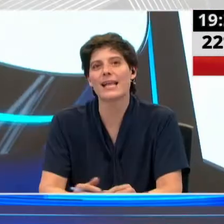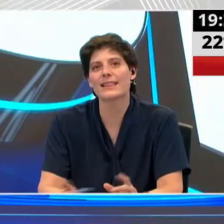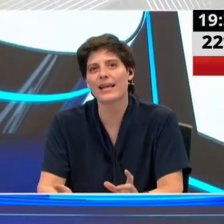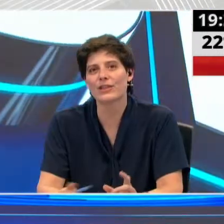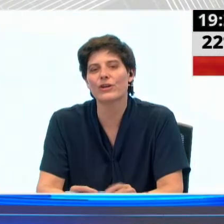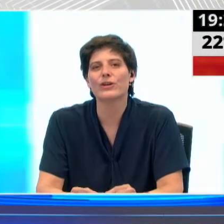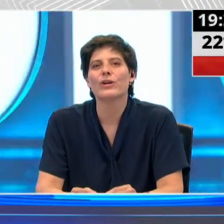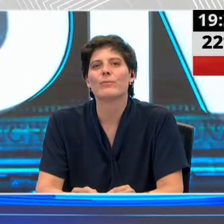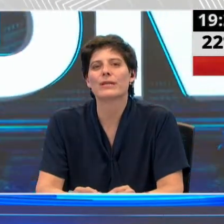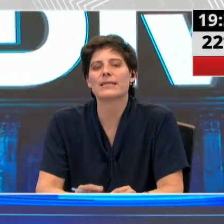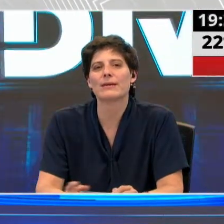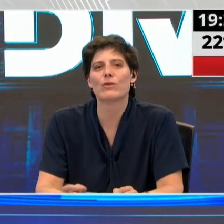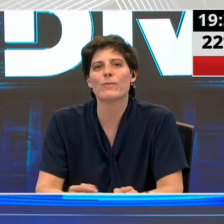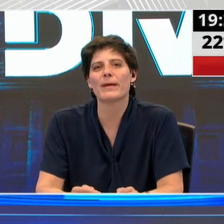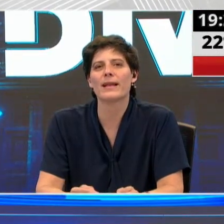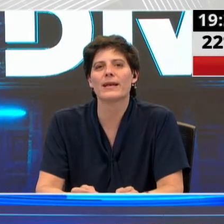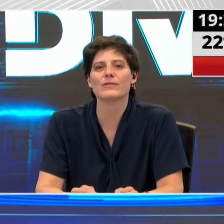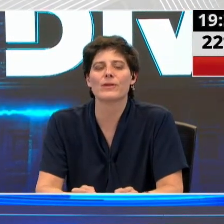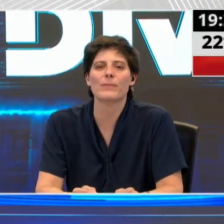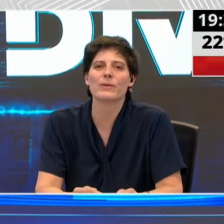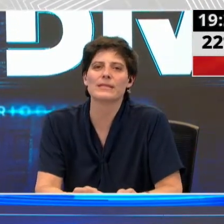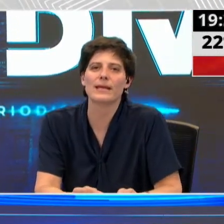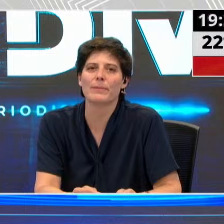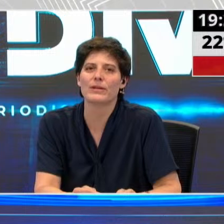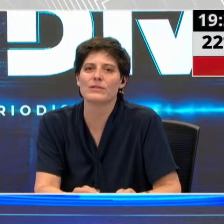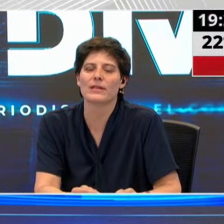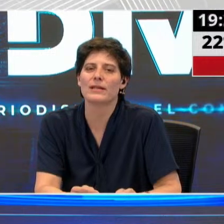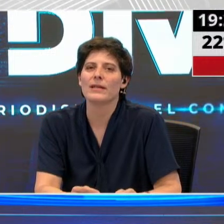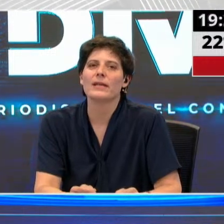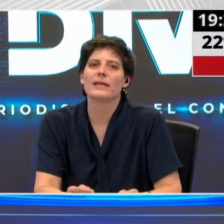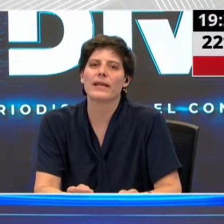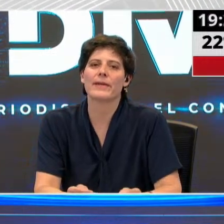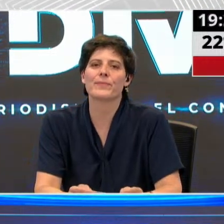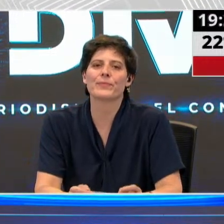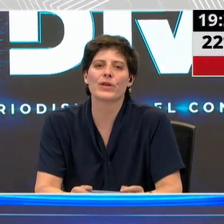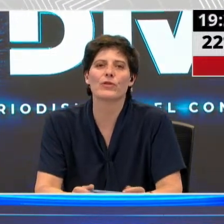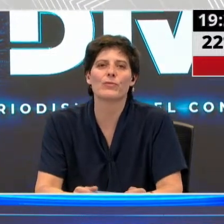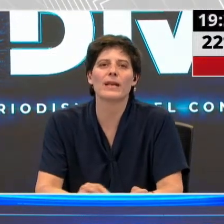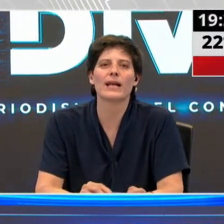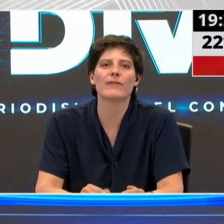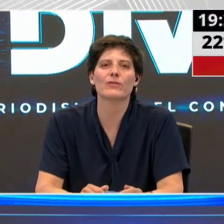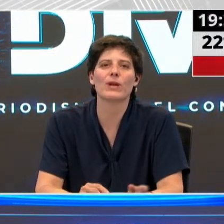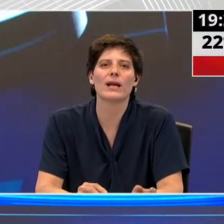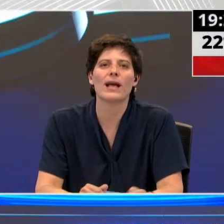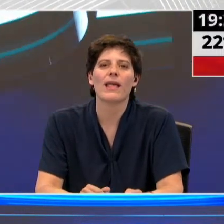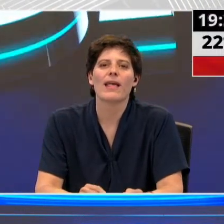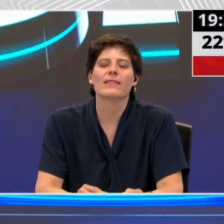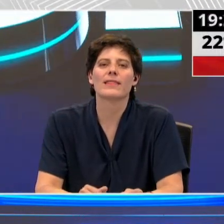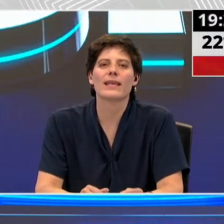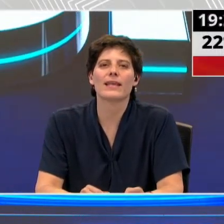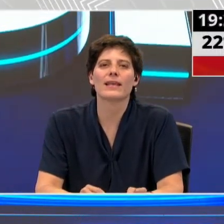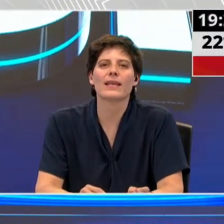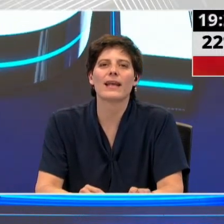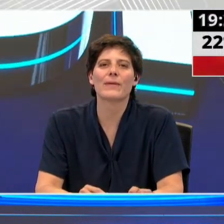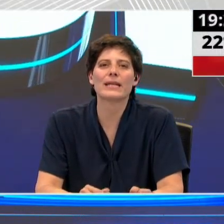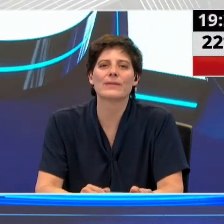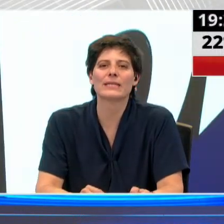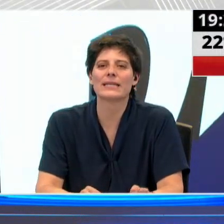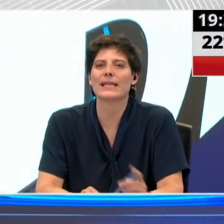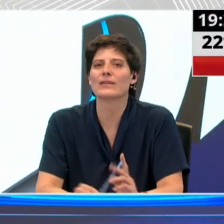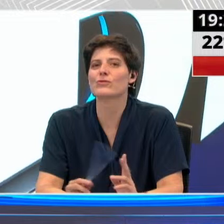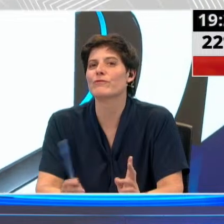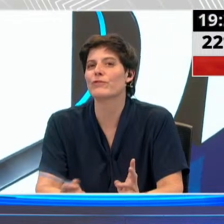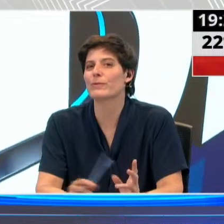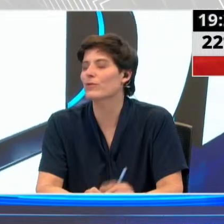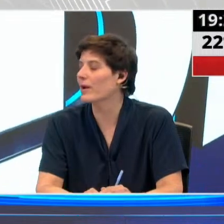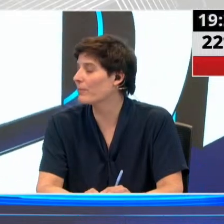no sé si él tanto, porque se ocupa más de la relación con las provincias, pero sí, quien ocupe la jefatura de gabinete va a